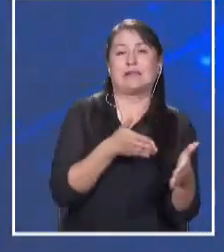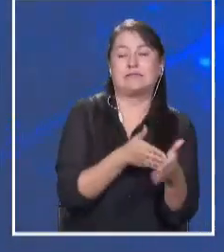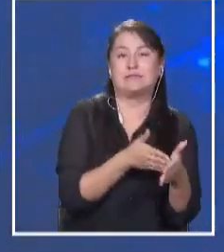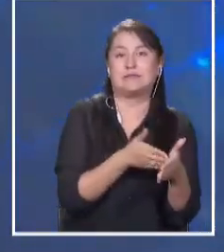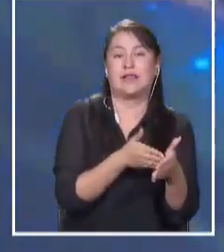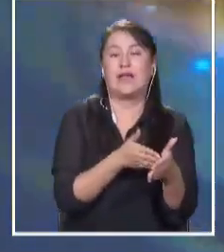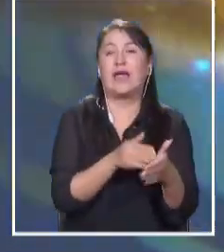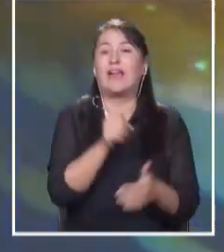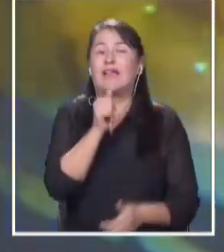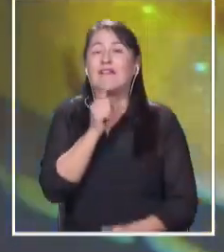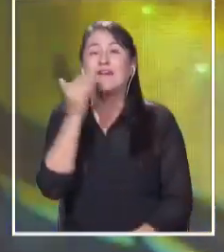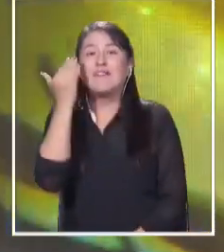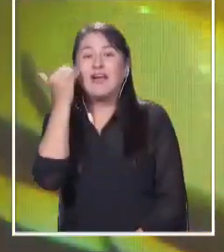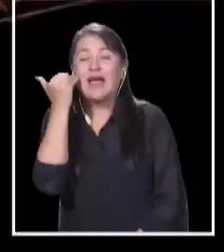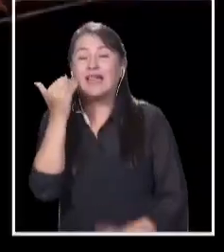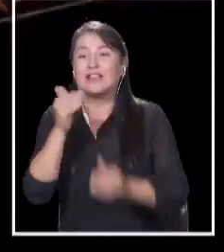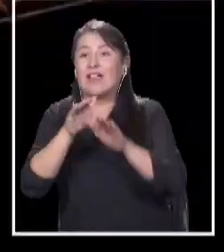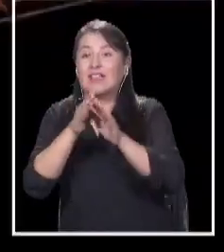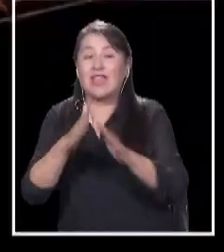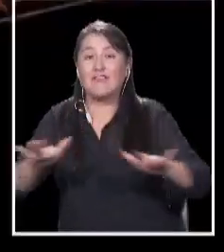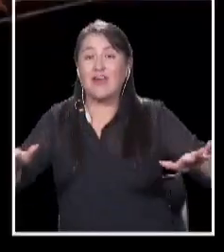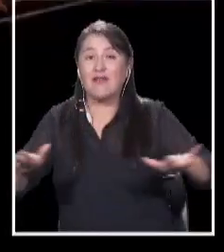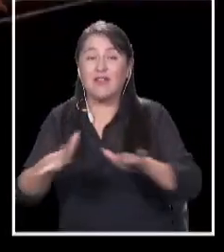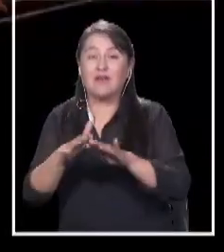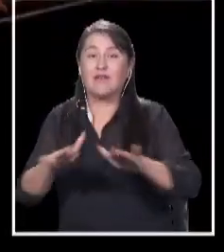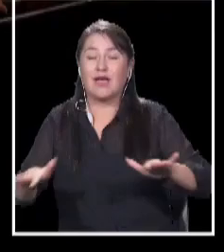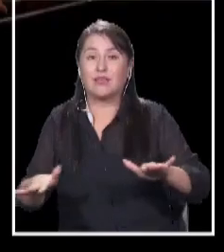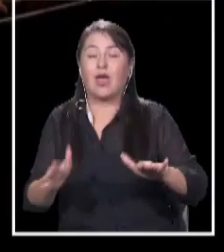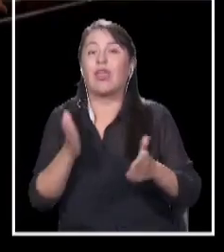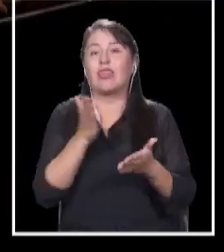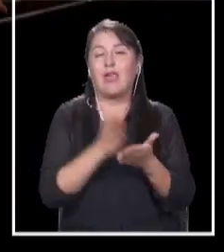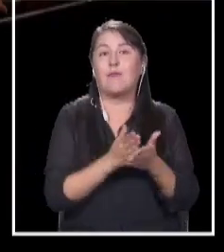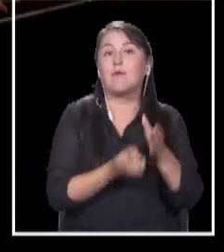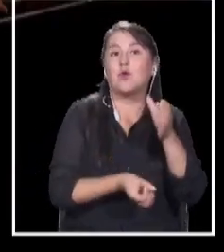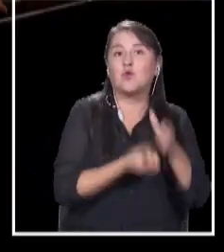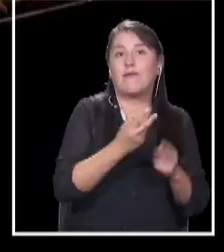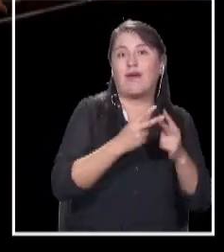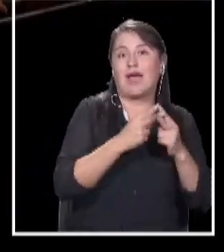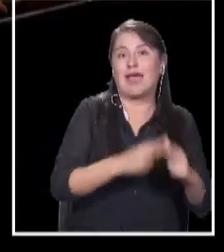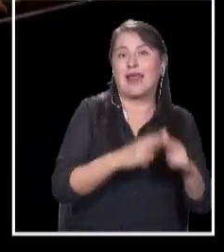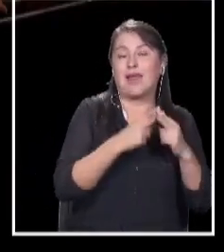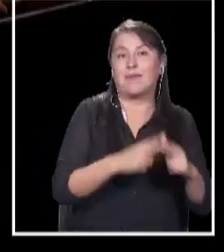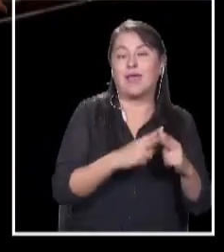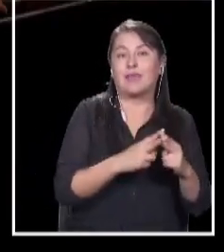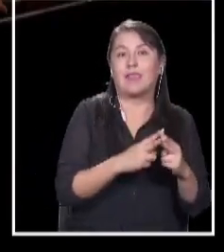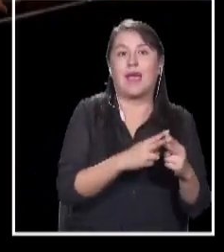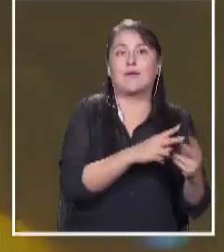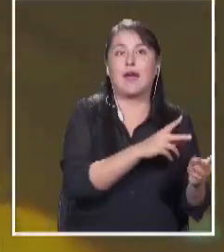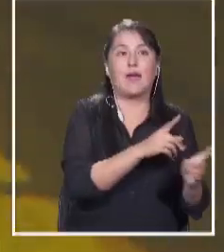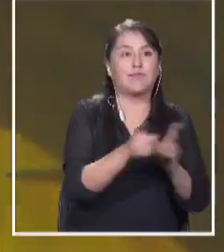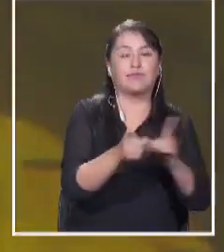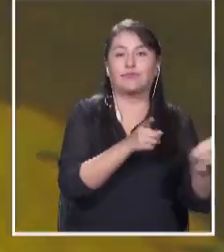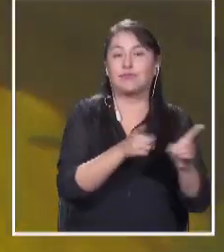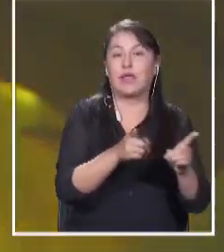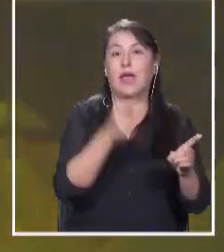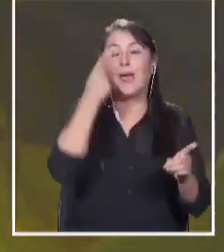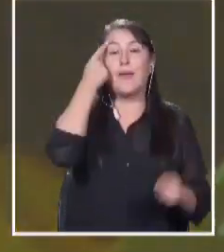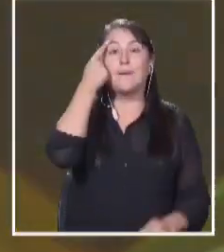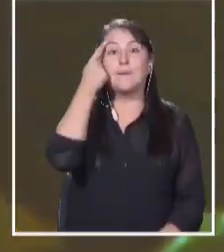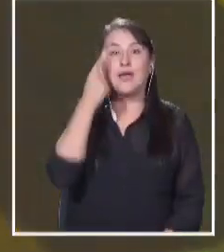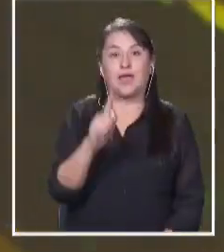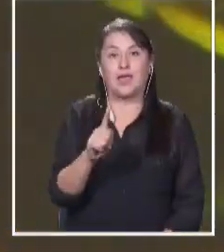de alfabetización oceánica son bajos, que tenemos que buscar nuevas herramientas cada vez más dinámicas. Pero al final